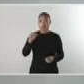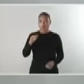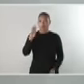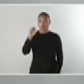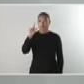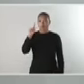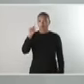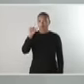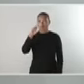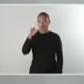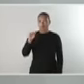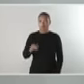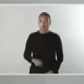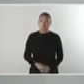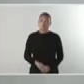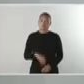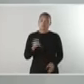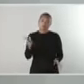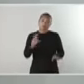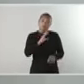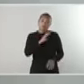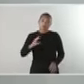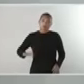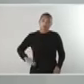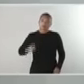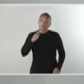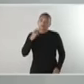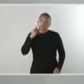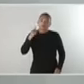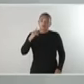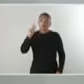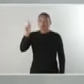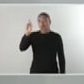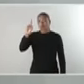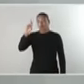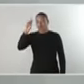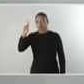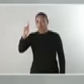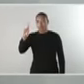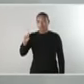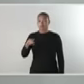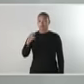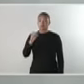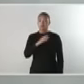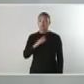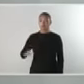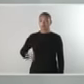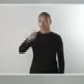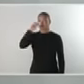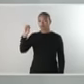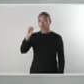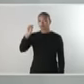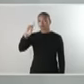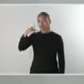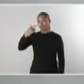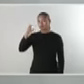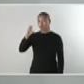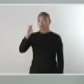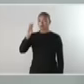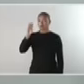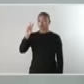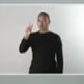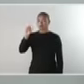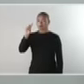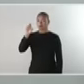por el partido de la Revolución democrática tiene el uso de la palabra por un minuto el candidato Jorge Osvaldo Valdez Vargas